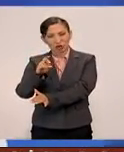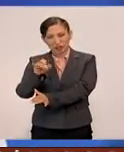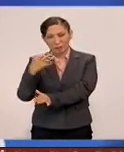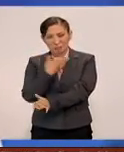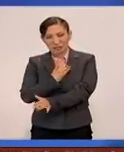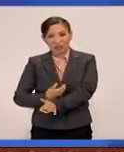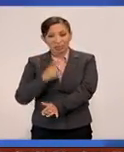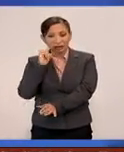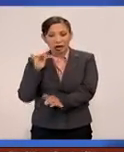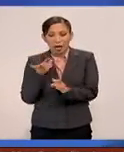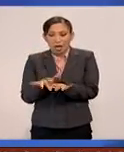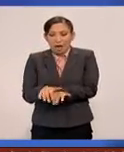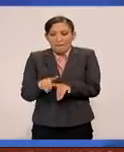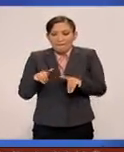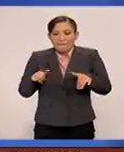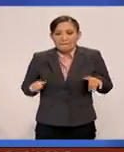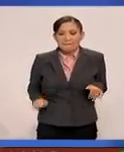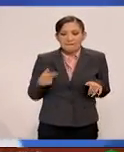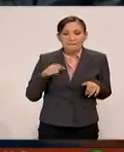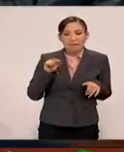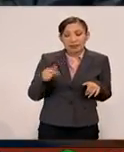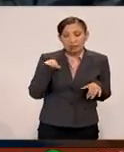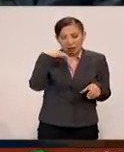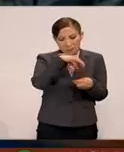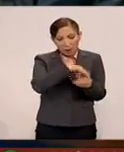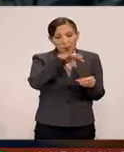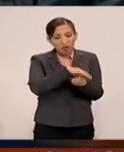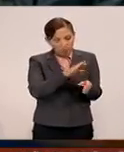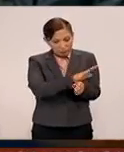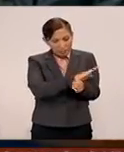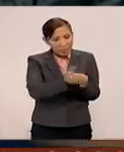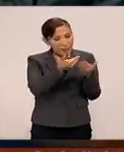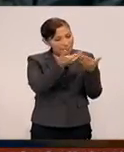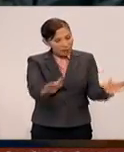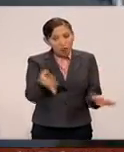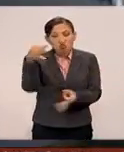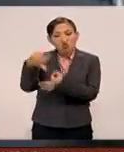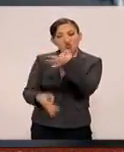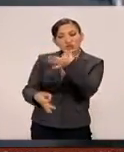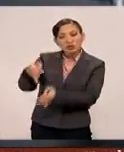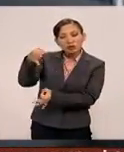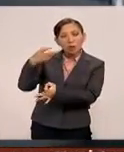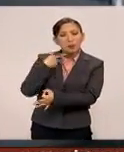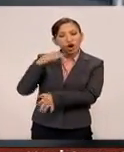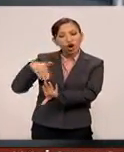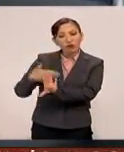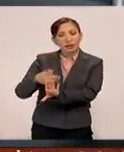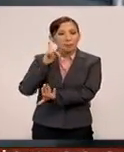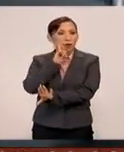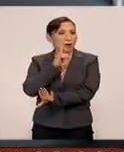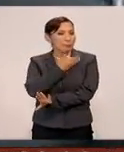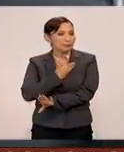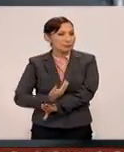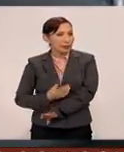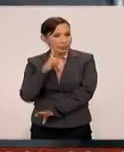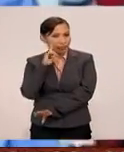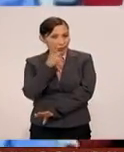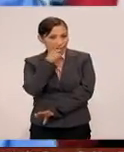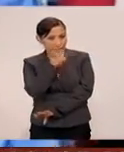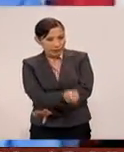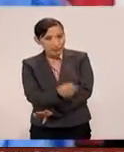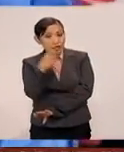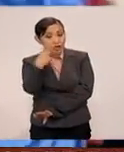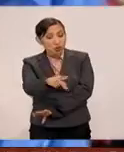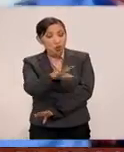pues ya abandonó el oficialismo. Dijo que va a votar en favor de la apertura de un juicio político contra la presidenta. Cabe destacar